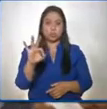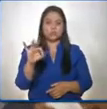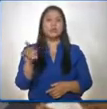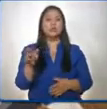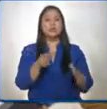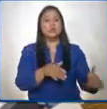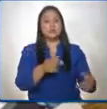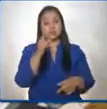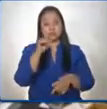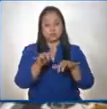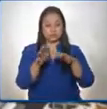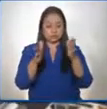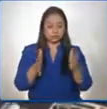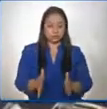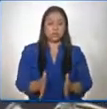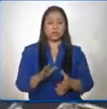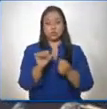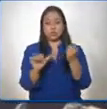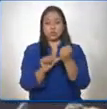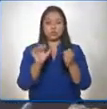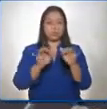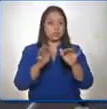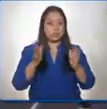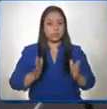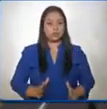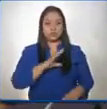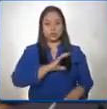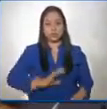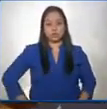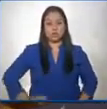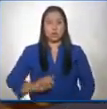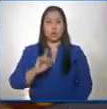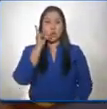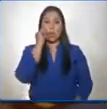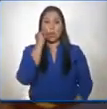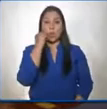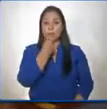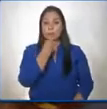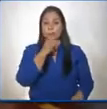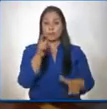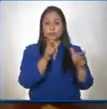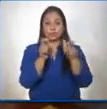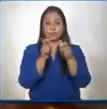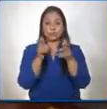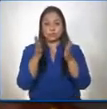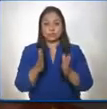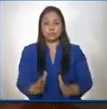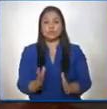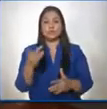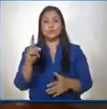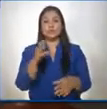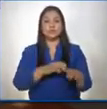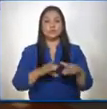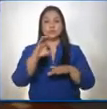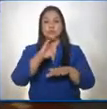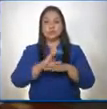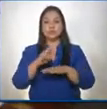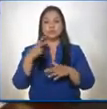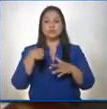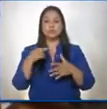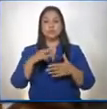secretarios, subsecretarios de Estado, señora y señores coordinadores de los consejos regionales de desarrollo urbano